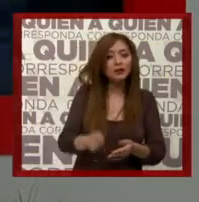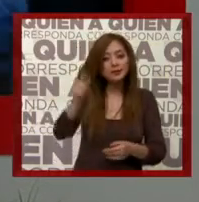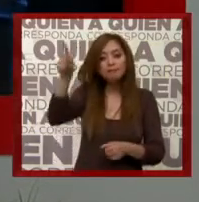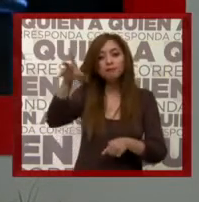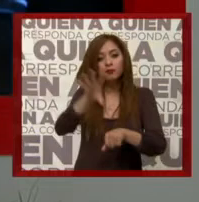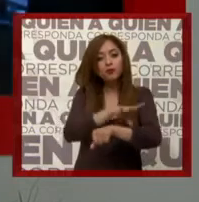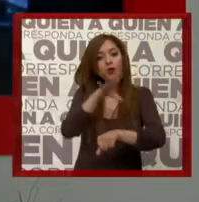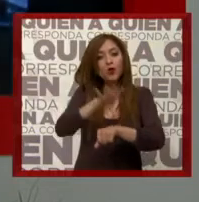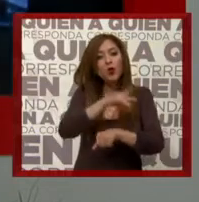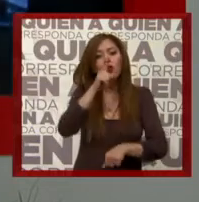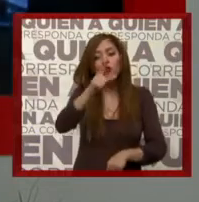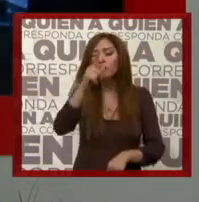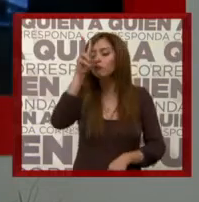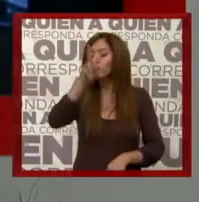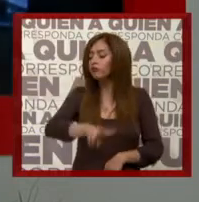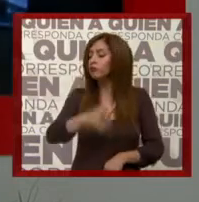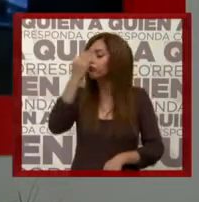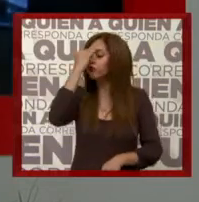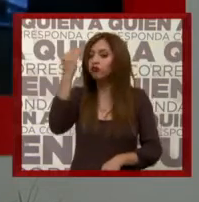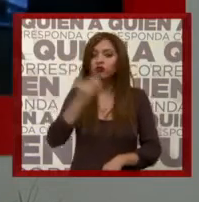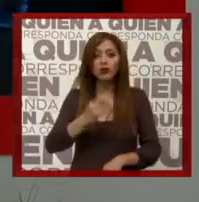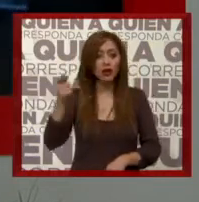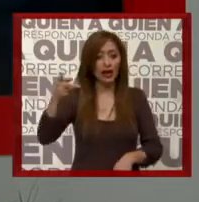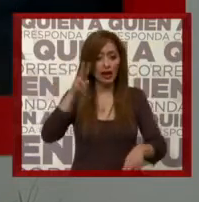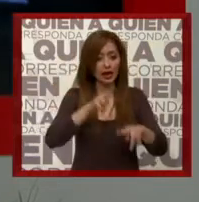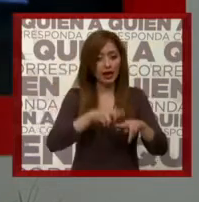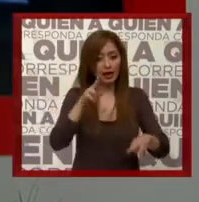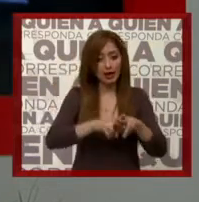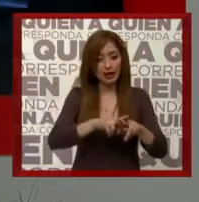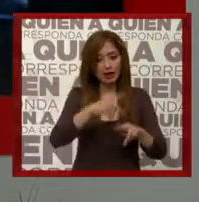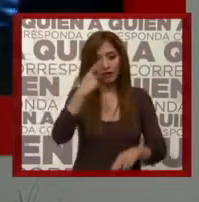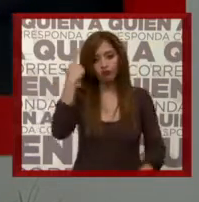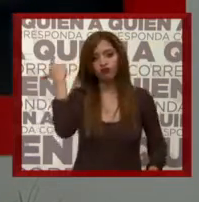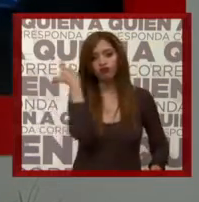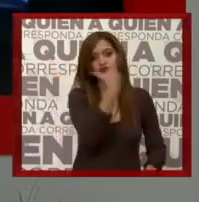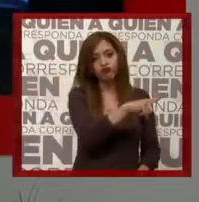la fregada. Las bancas, ¿pa' qué le cuento?